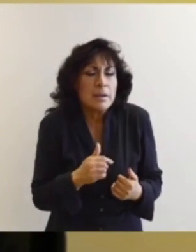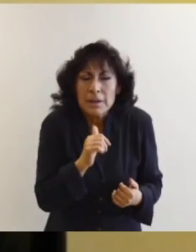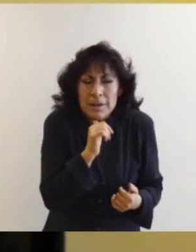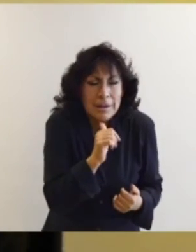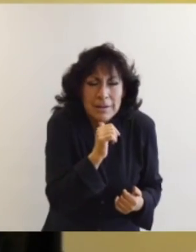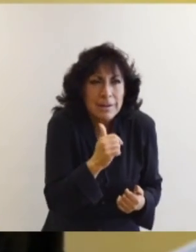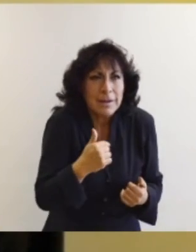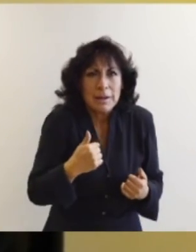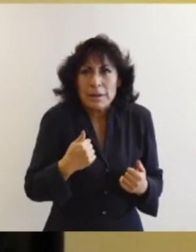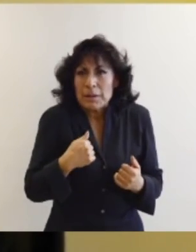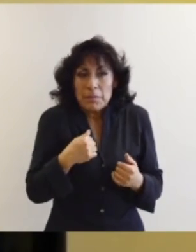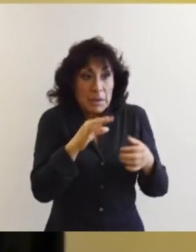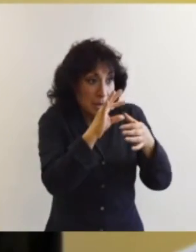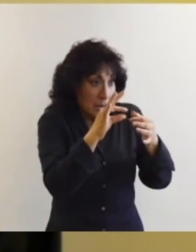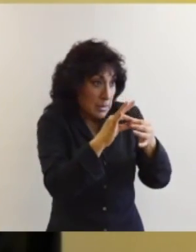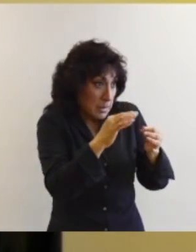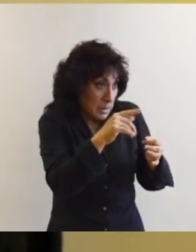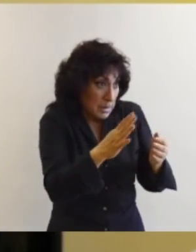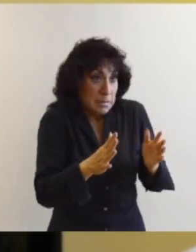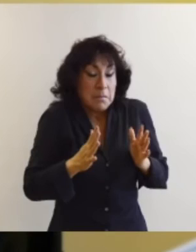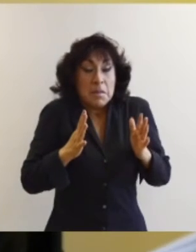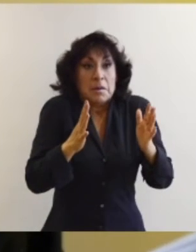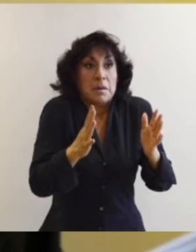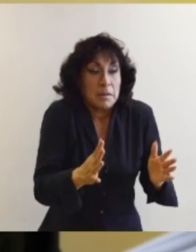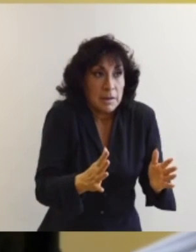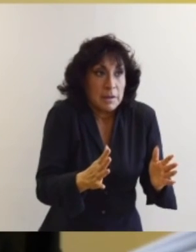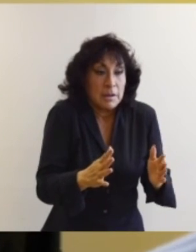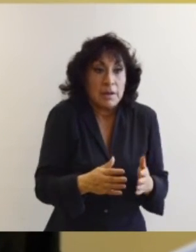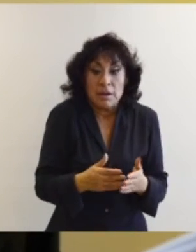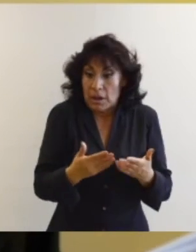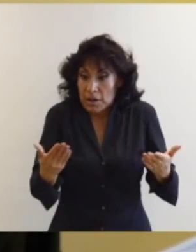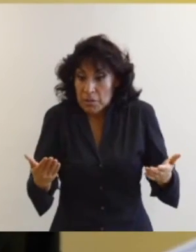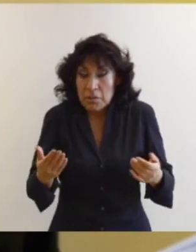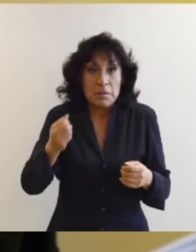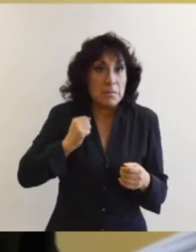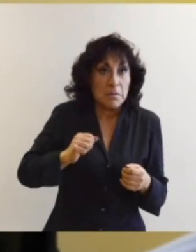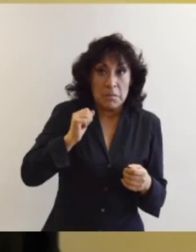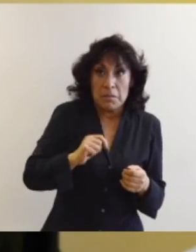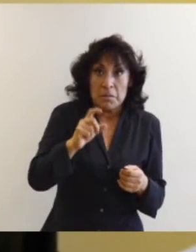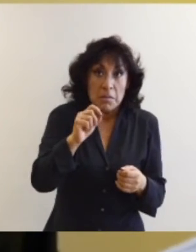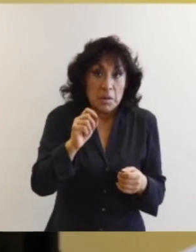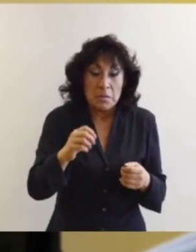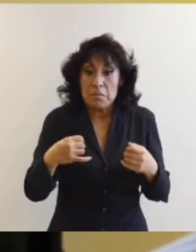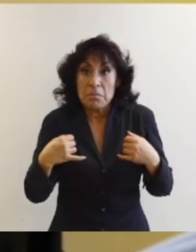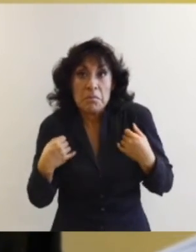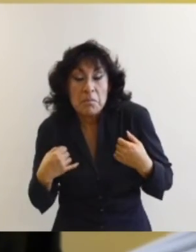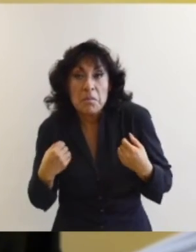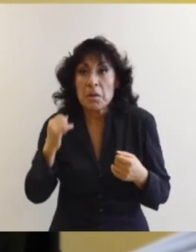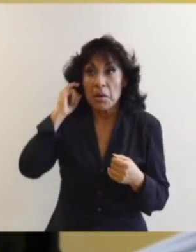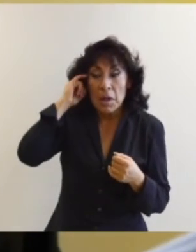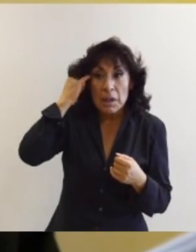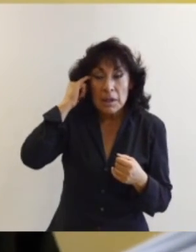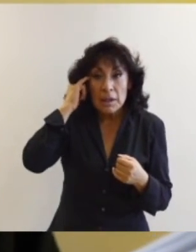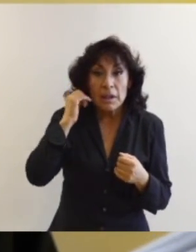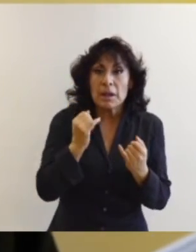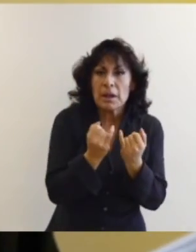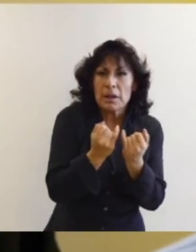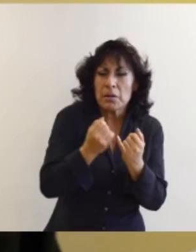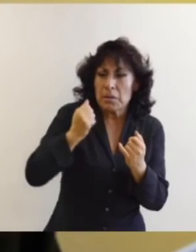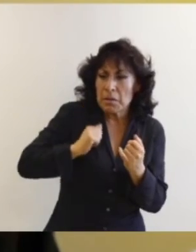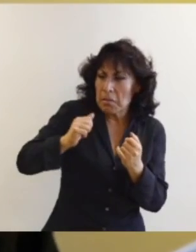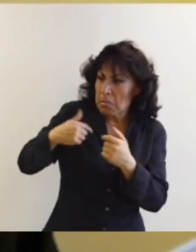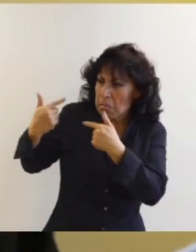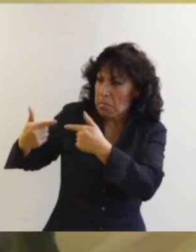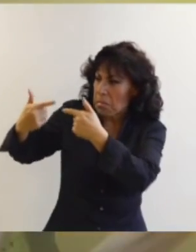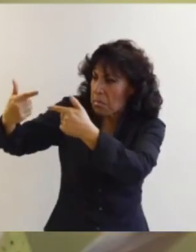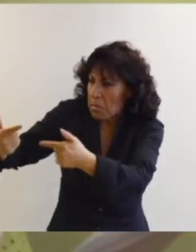Nada, me sorprendió su definición. Y que en pleno siglo XX un joven indígena hable como sus